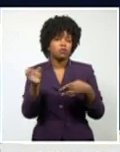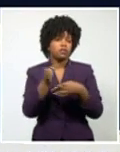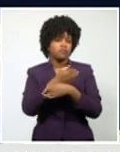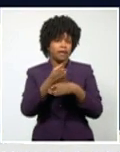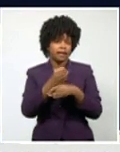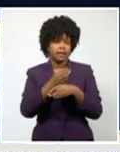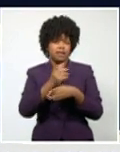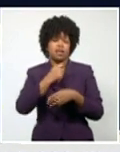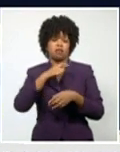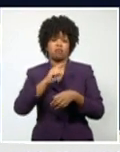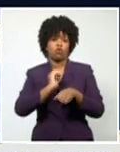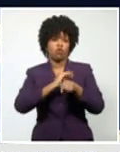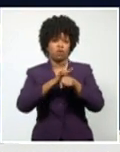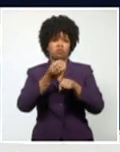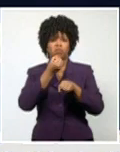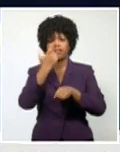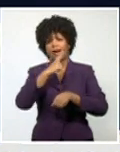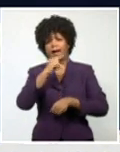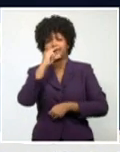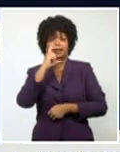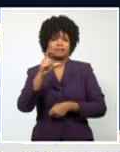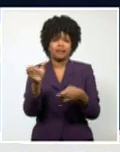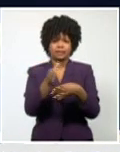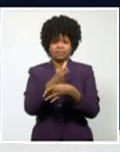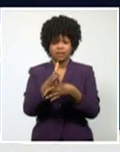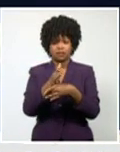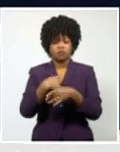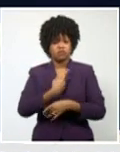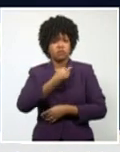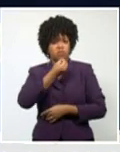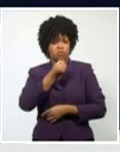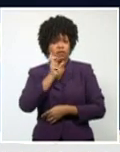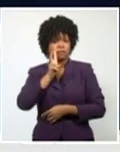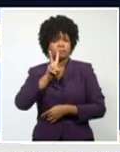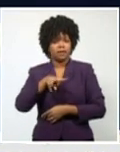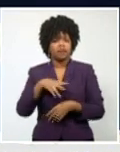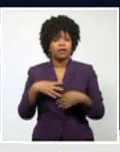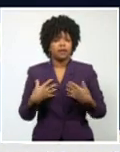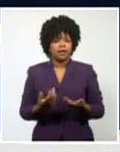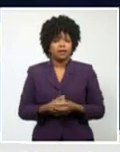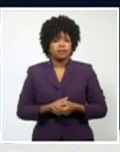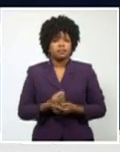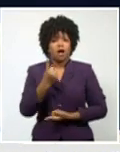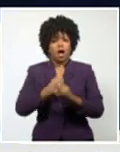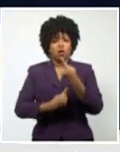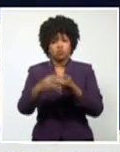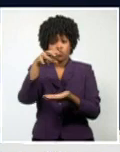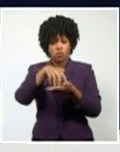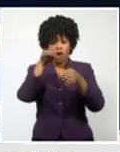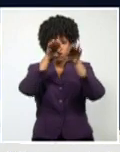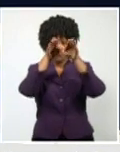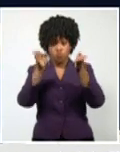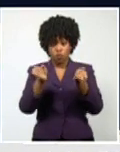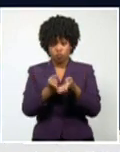C, incluso se ha podido identificar con regiones del mundo en los cuales predomina